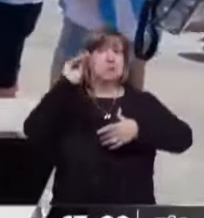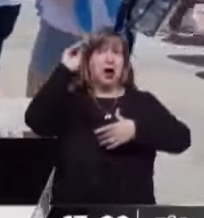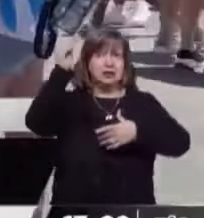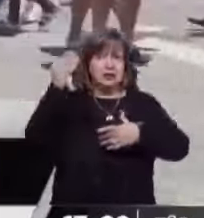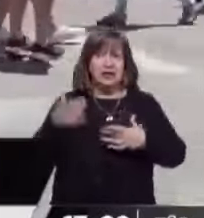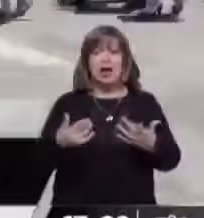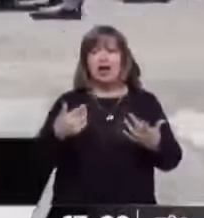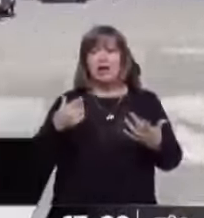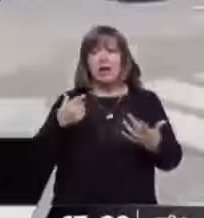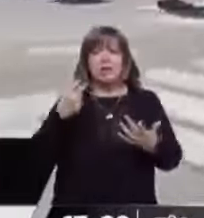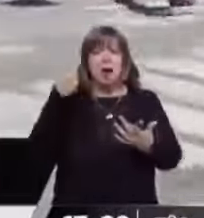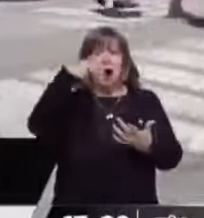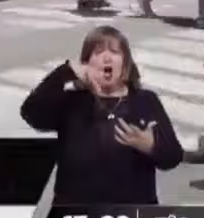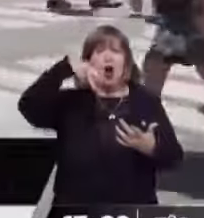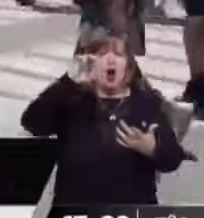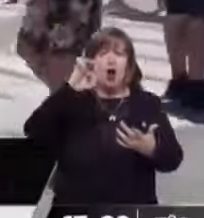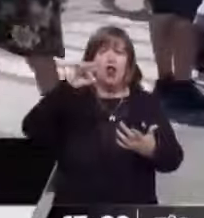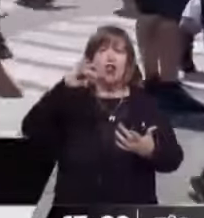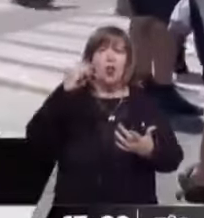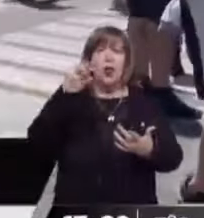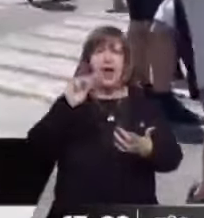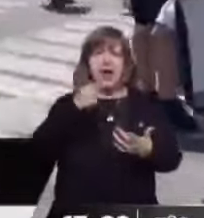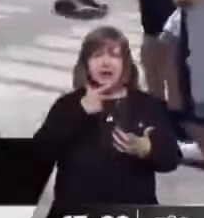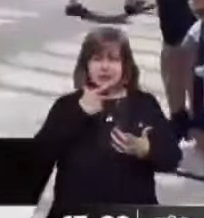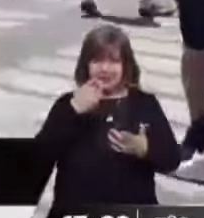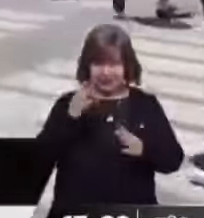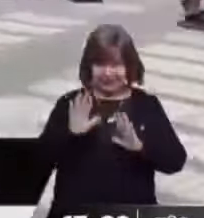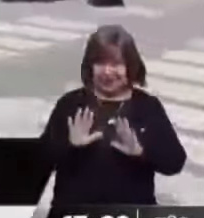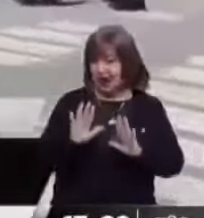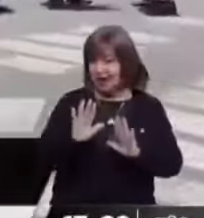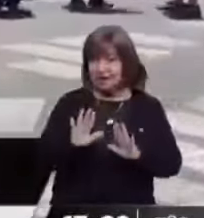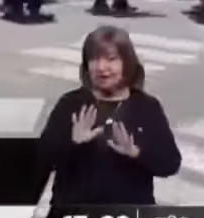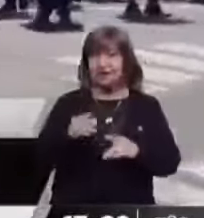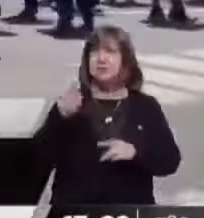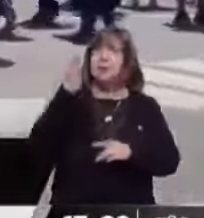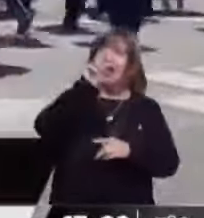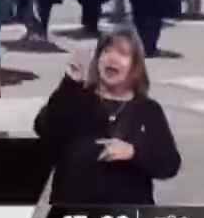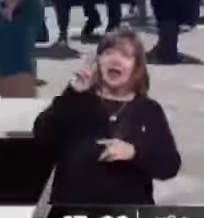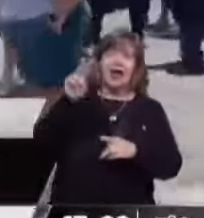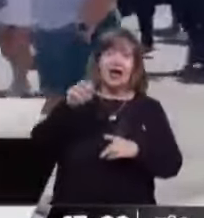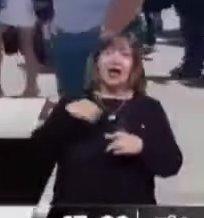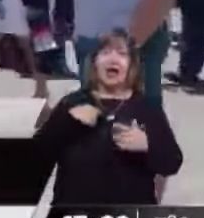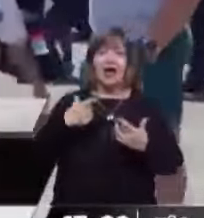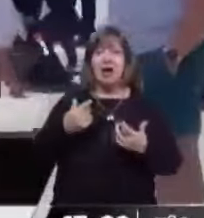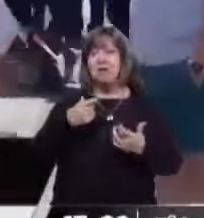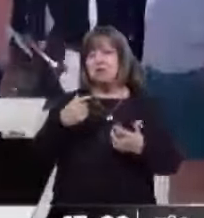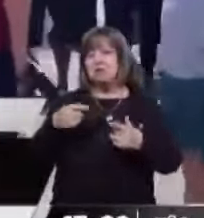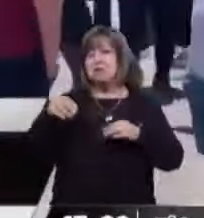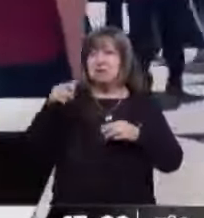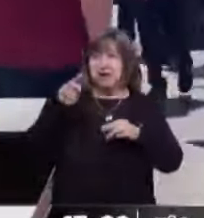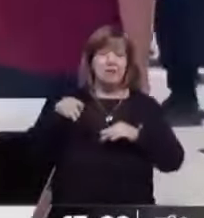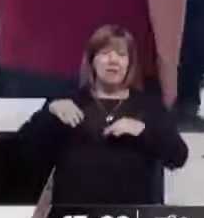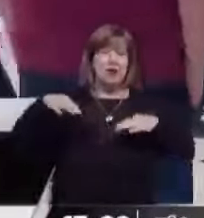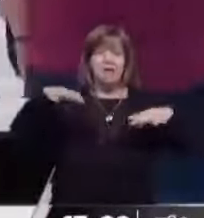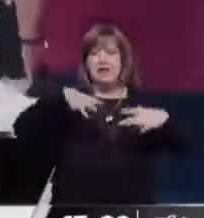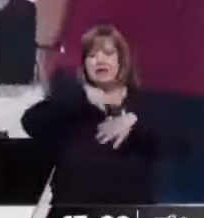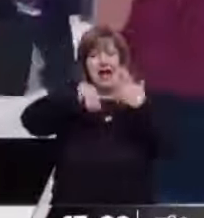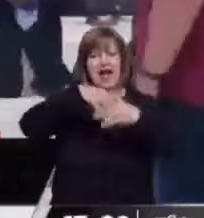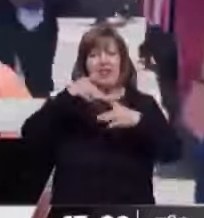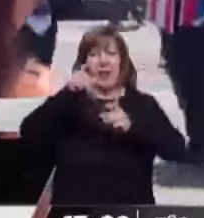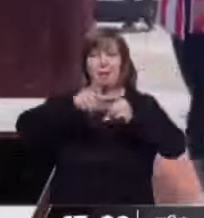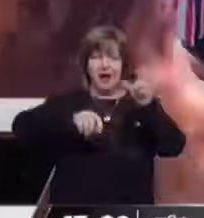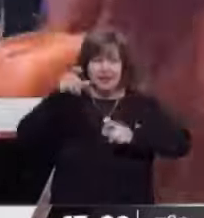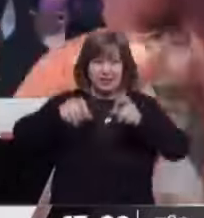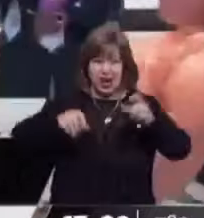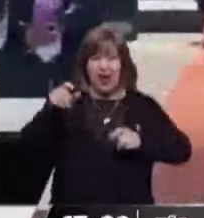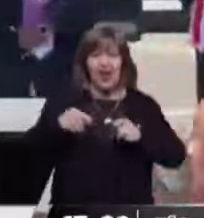hondureños sobre todo, que están muy contentos. Mira, esto es Times Square, ¿ves? De repente pasa gente de una graduación, se mezclan todos. La capital